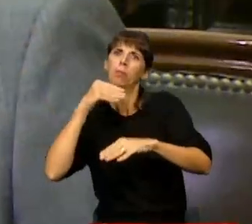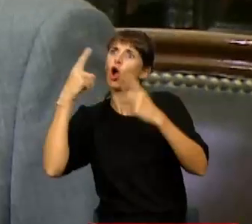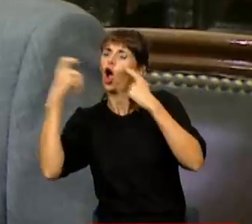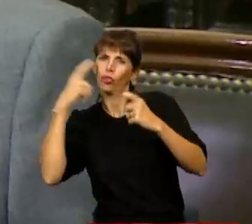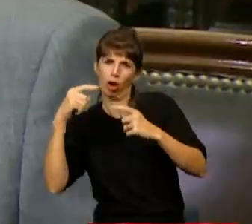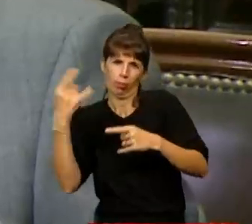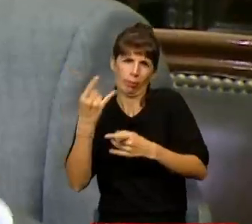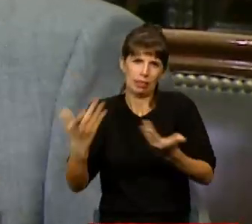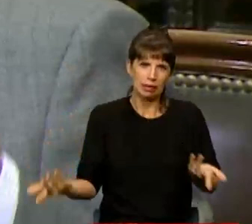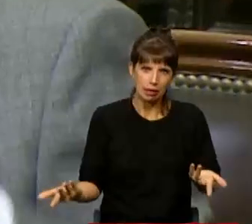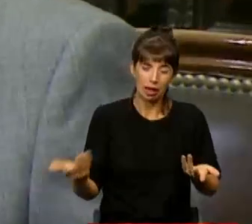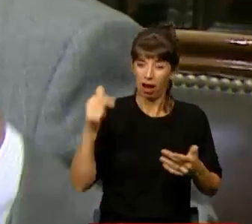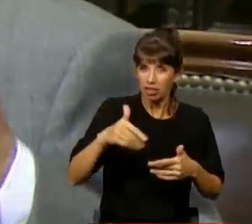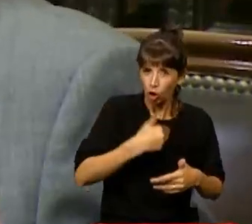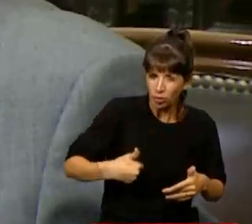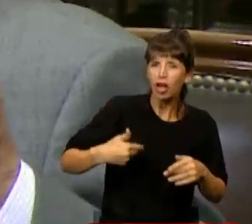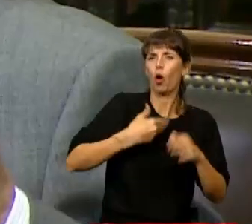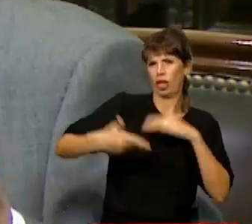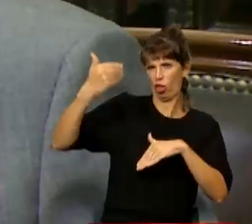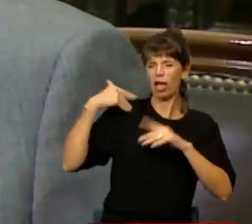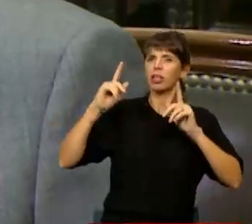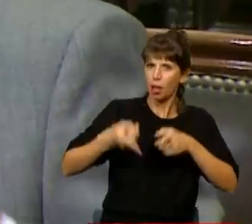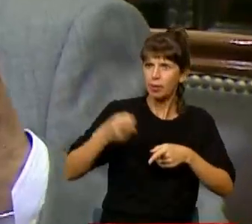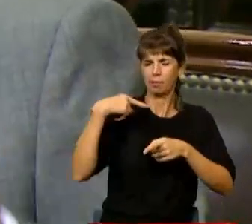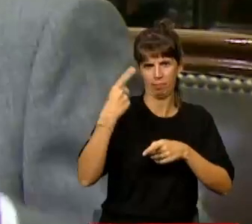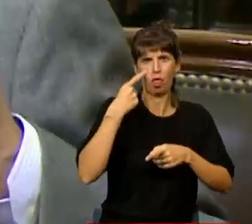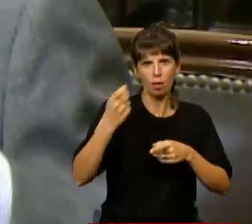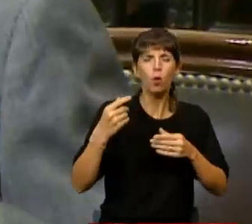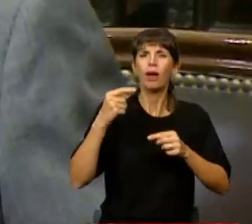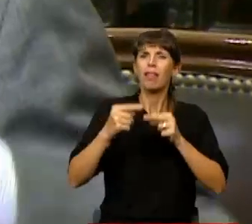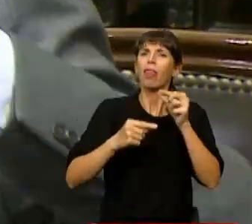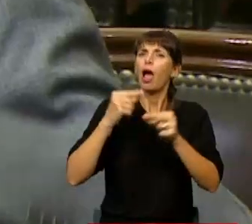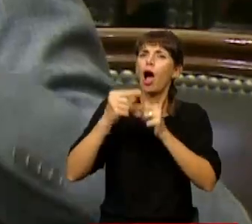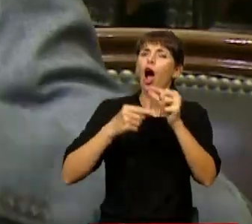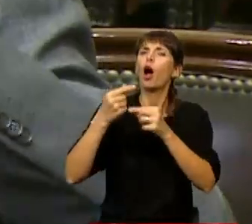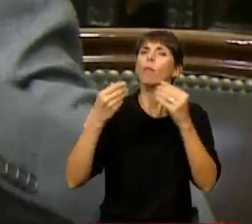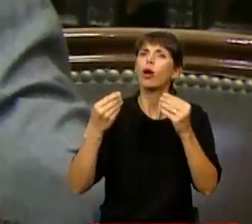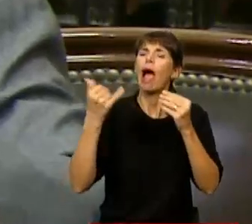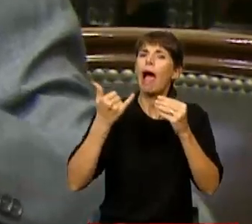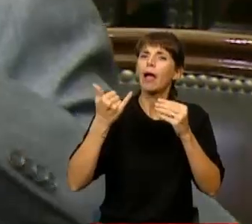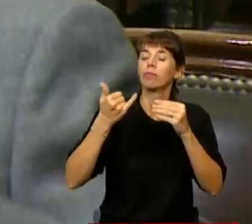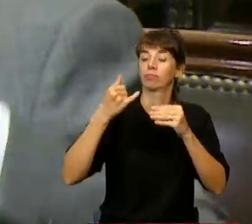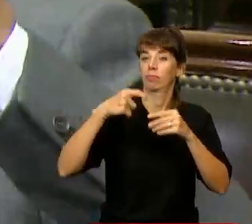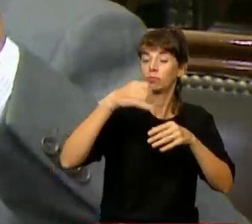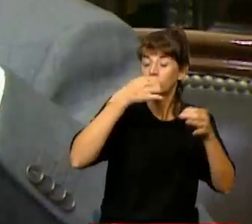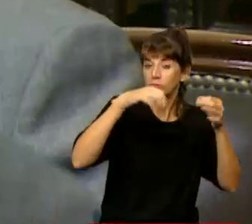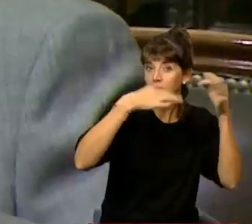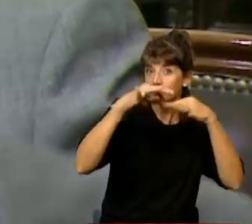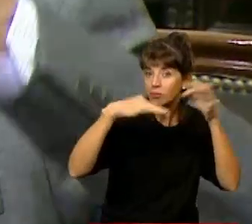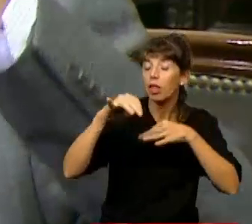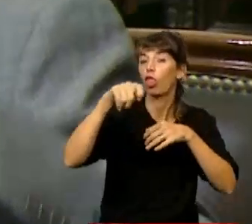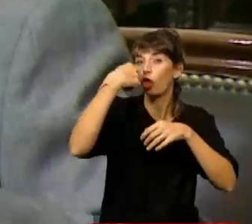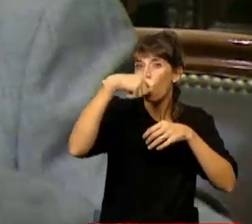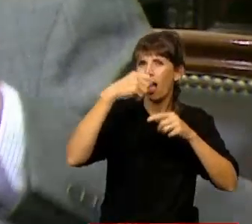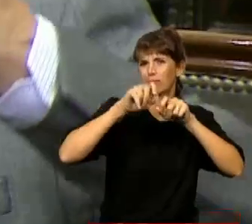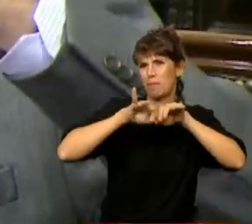verdaderamente estamos siendo infiltrados lentamente por un esquema narco que se va metiendo en la sociedad,